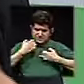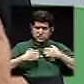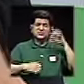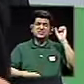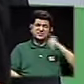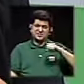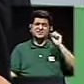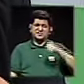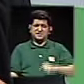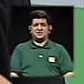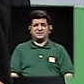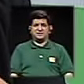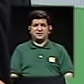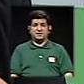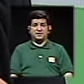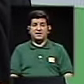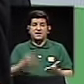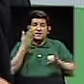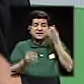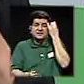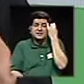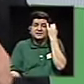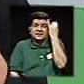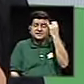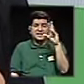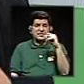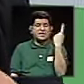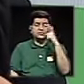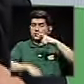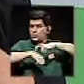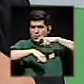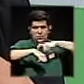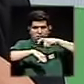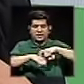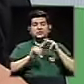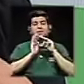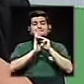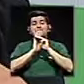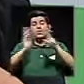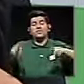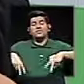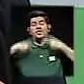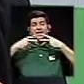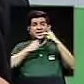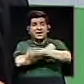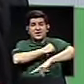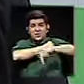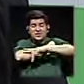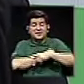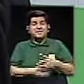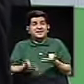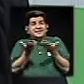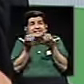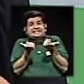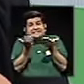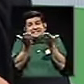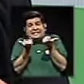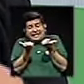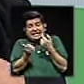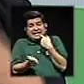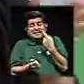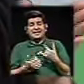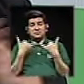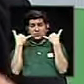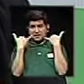los ánimos siendo una Concepción no solamente un momento sino un modelo de vida un modelo del país al que se aspira hablémonos